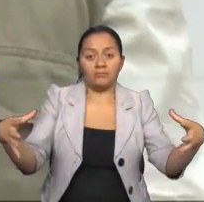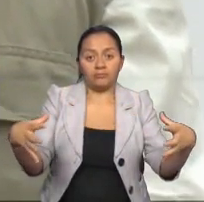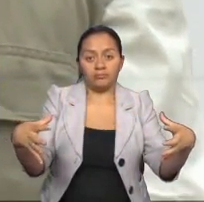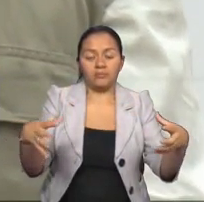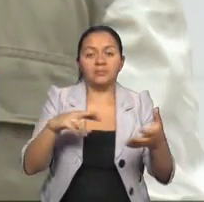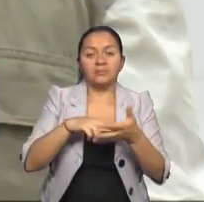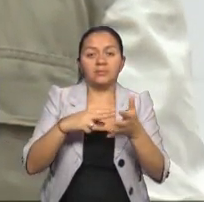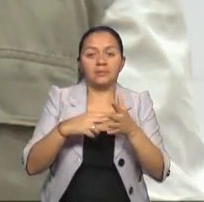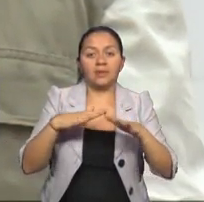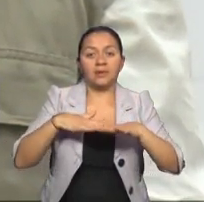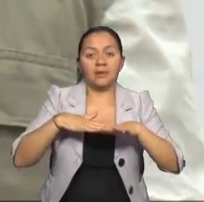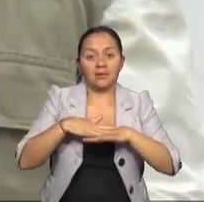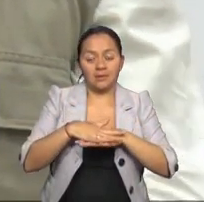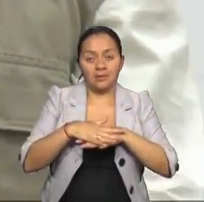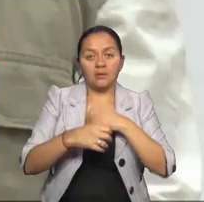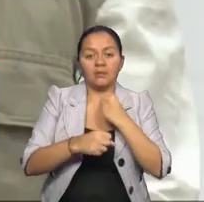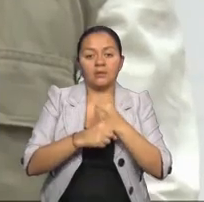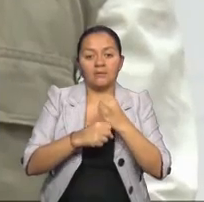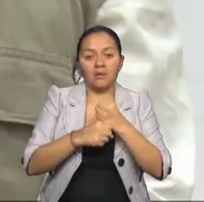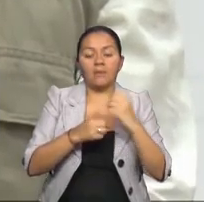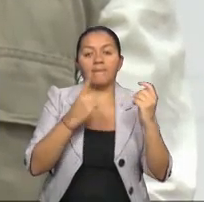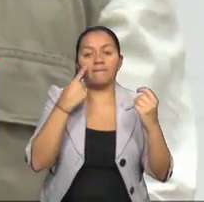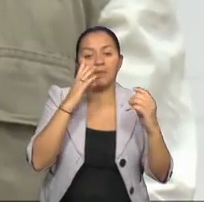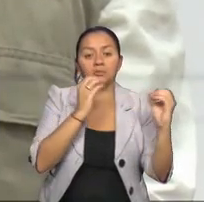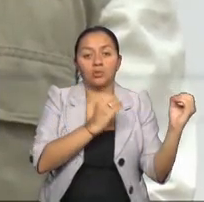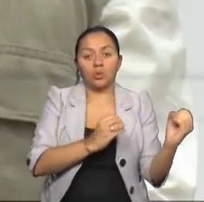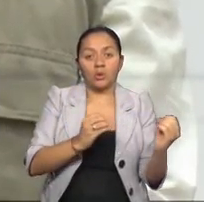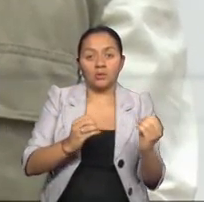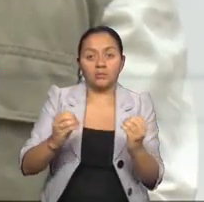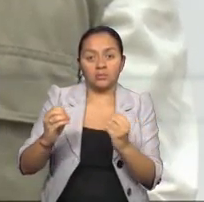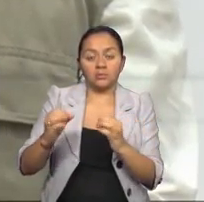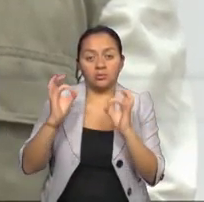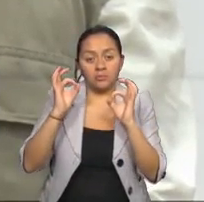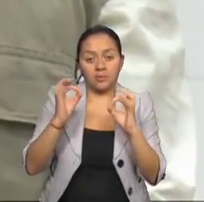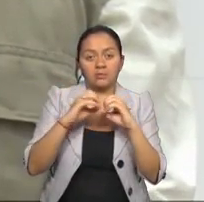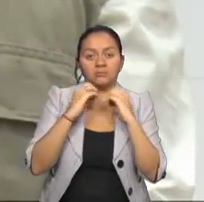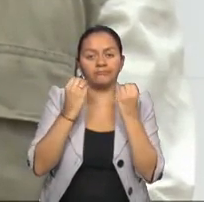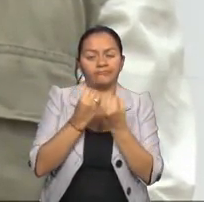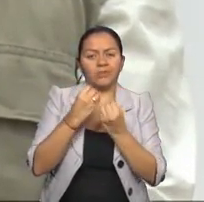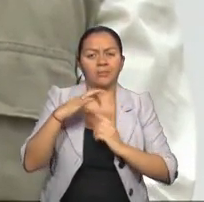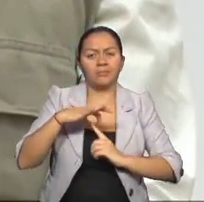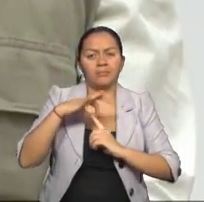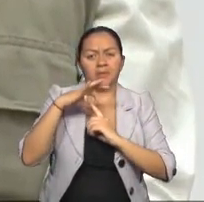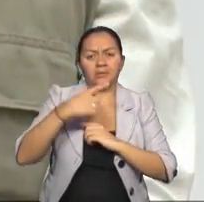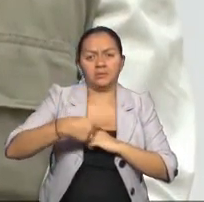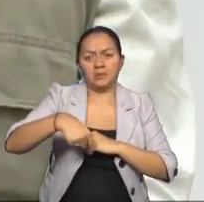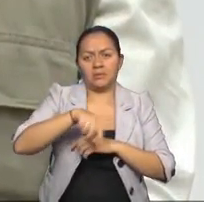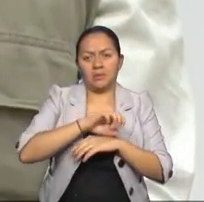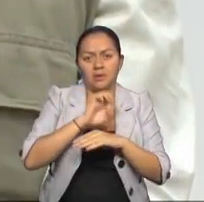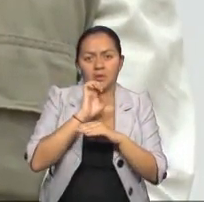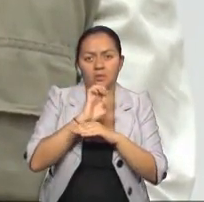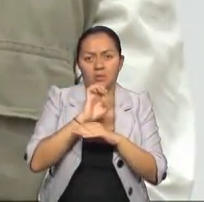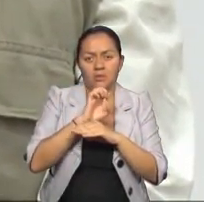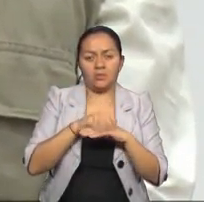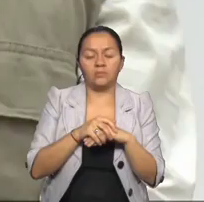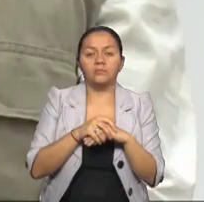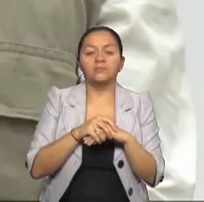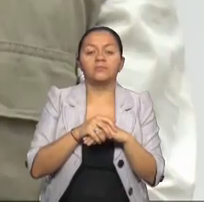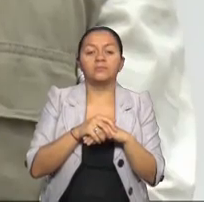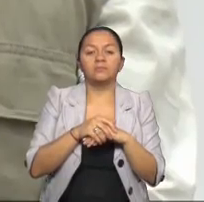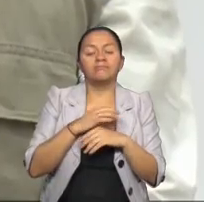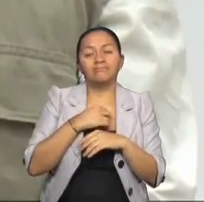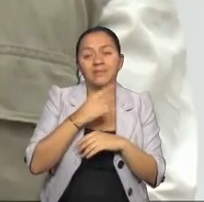el trabajo organizacional es fundamental en el país es decir nos